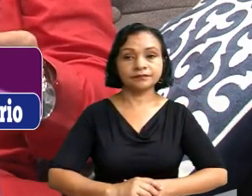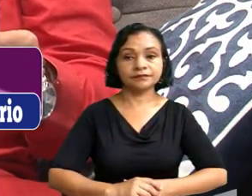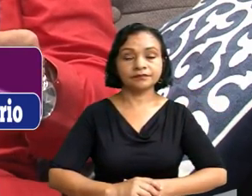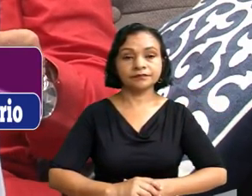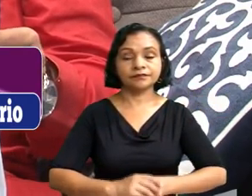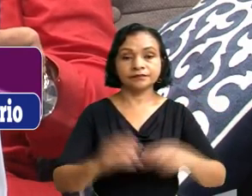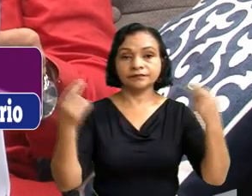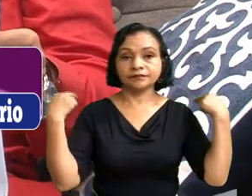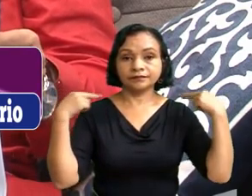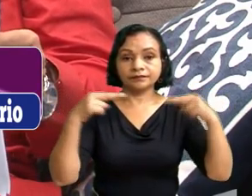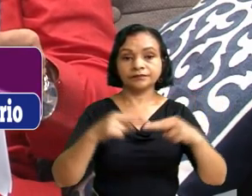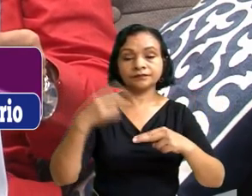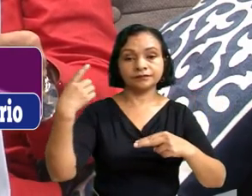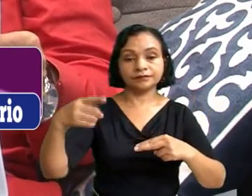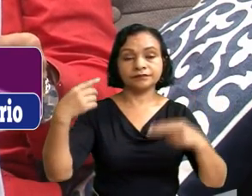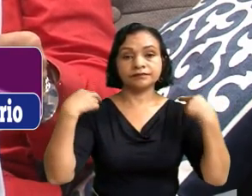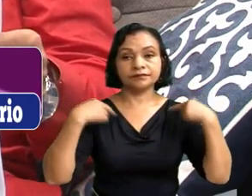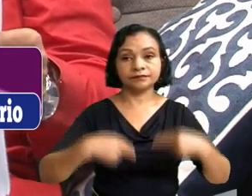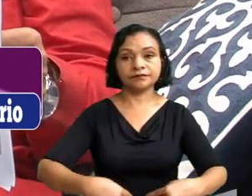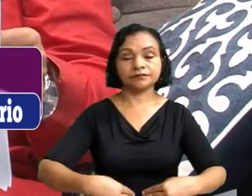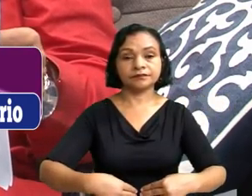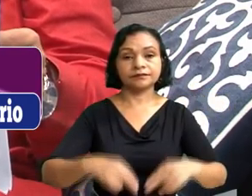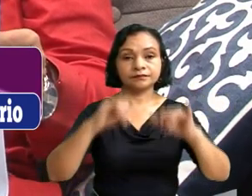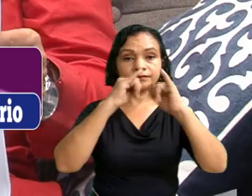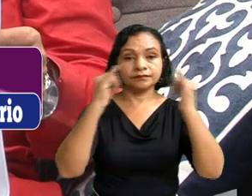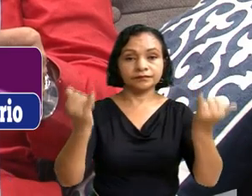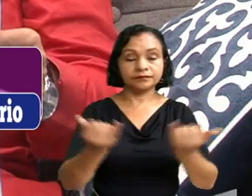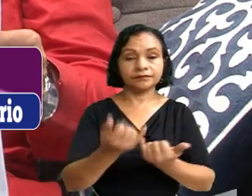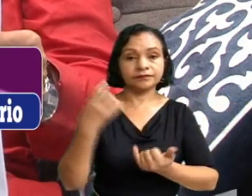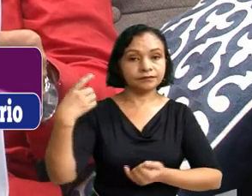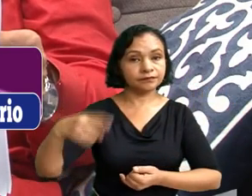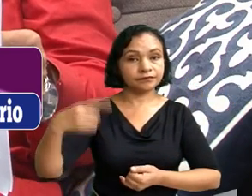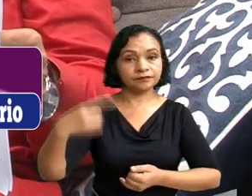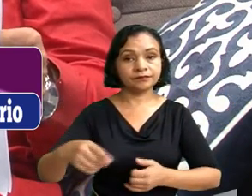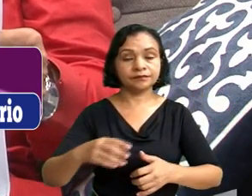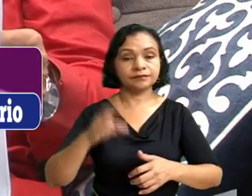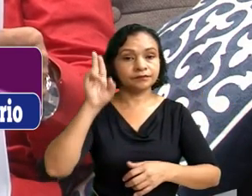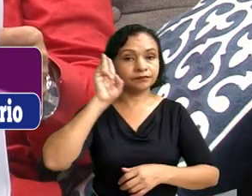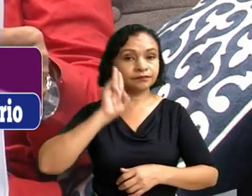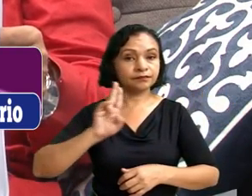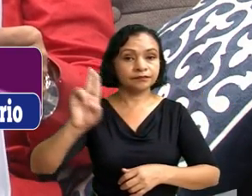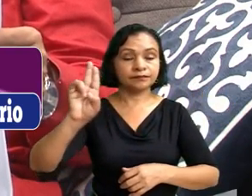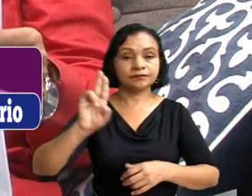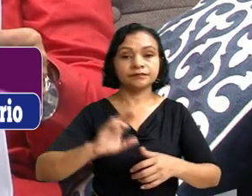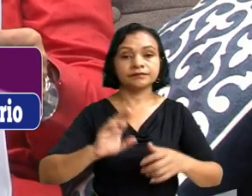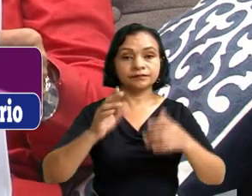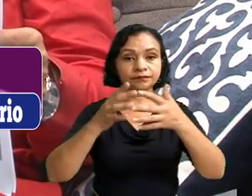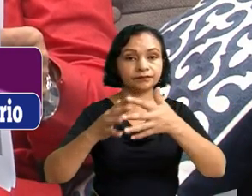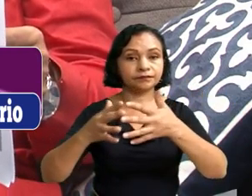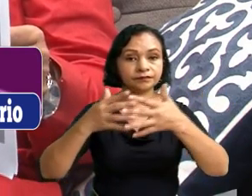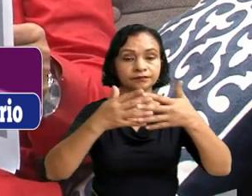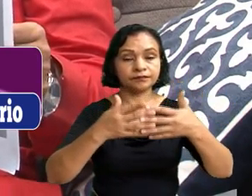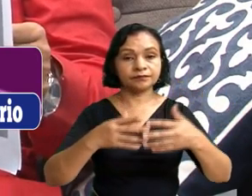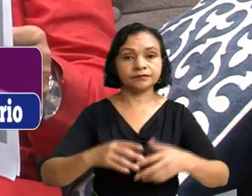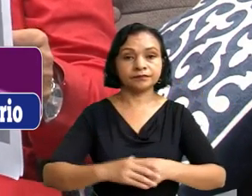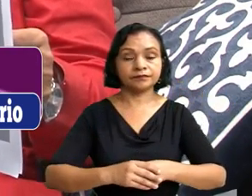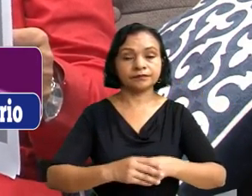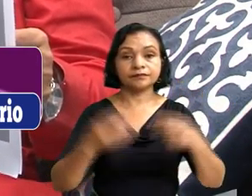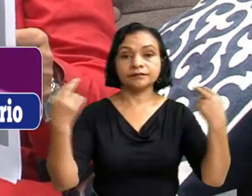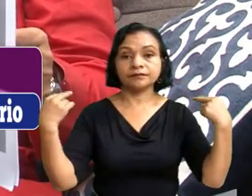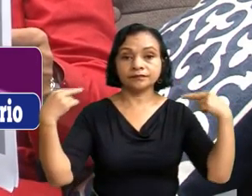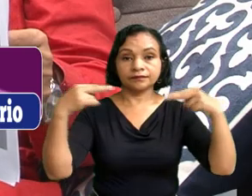profesora de derechos humanos y derecho internacional de la universidad de gustar el catedrático